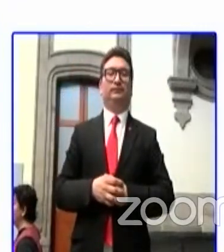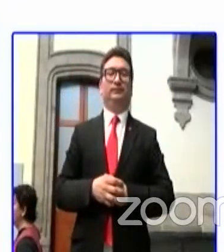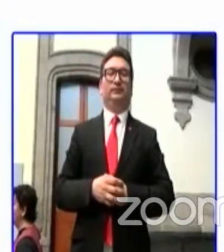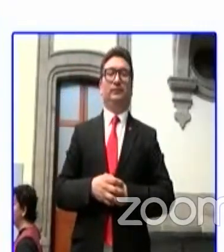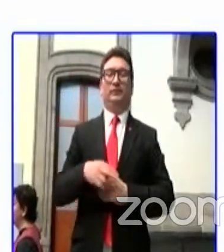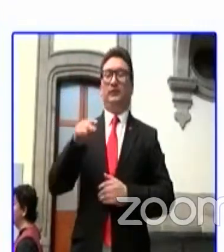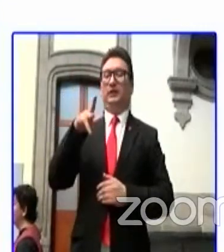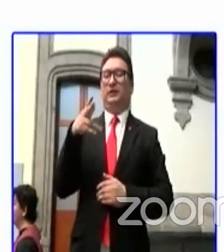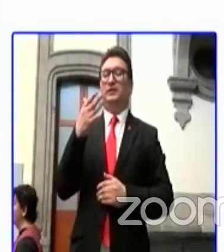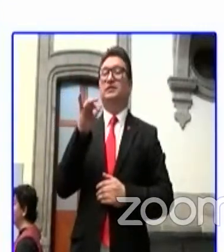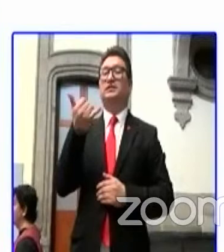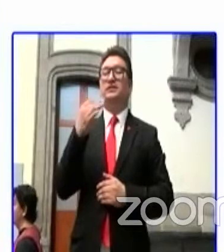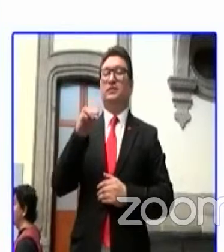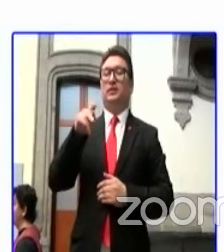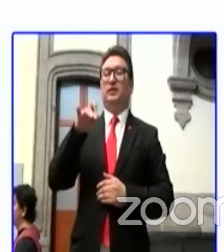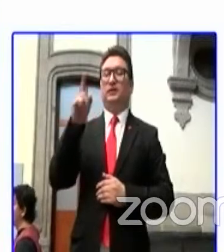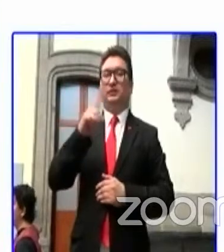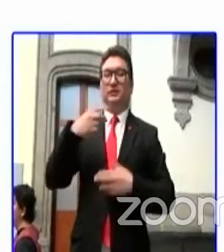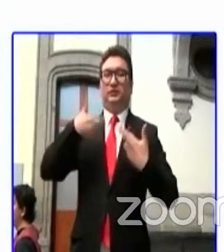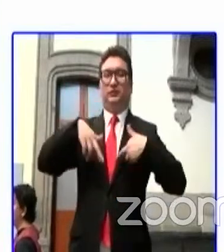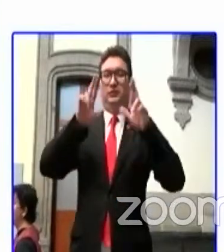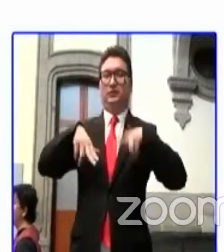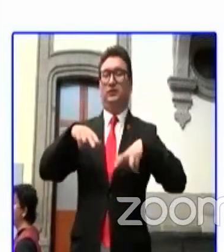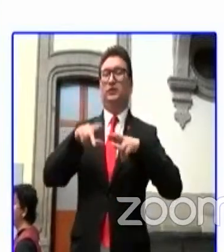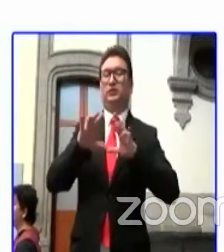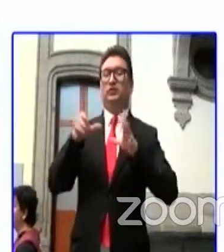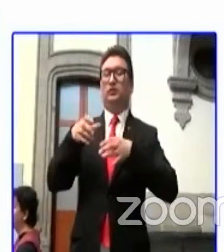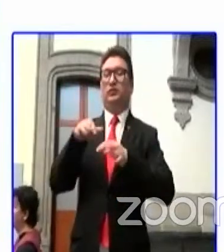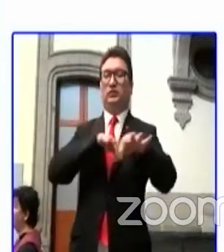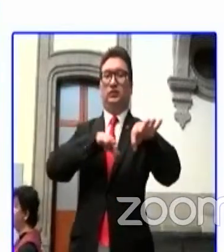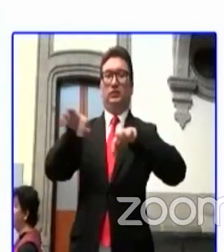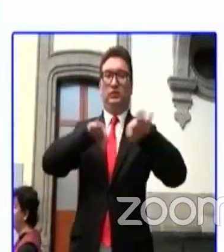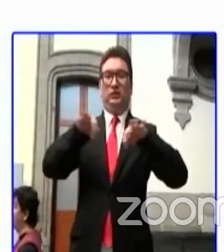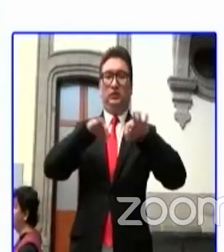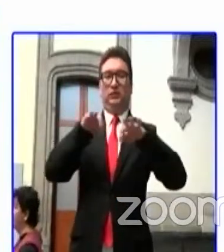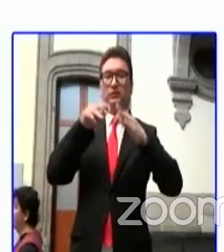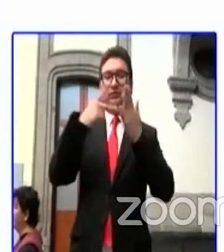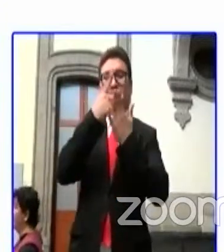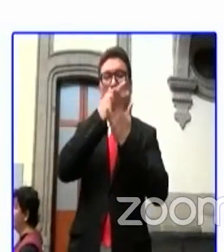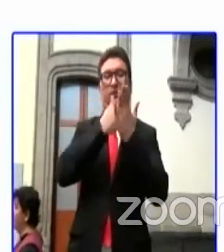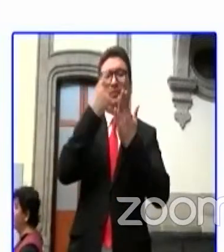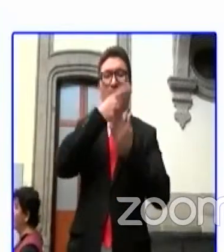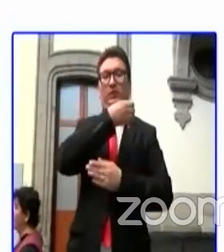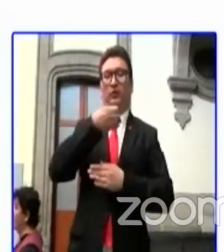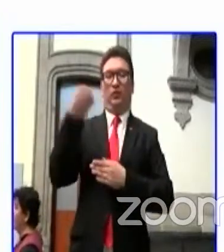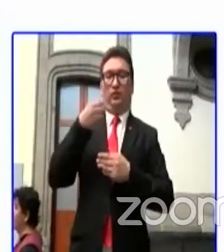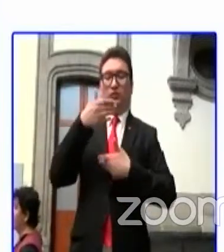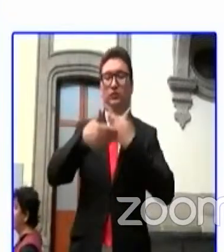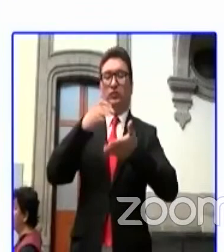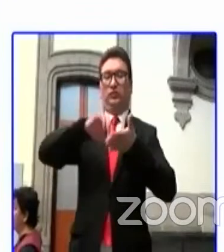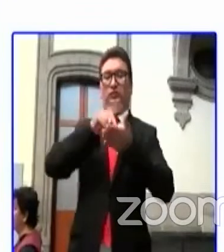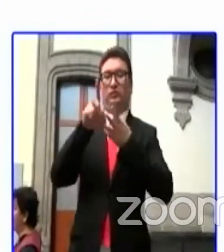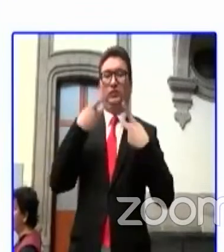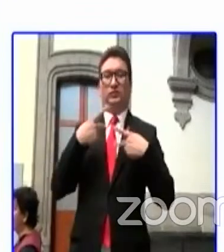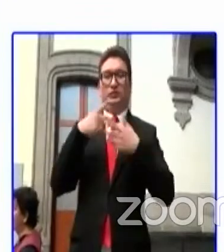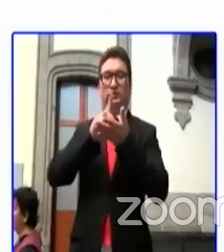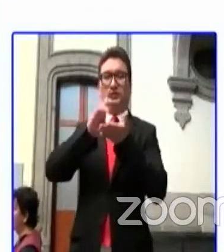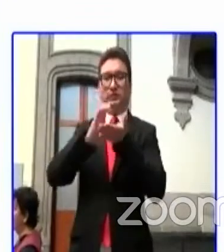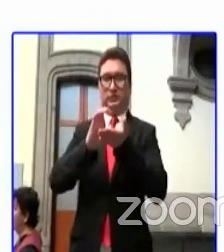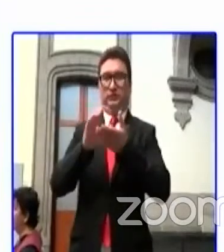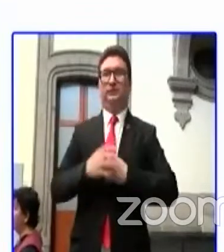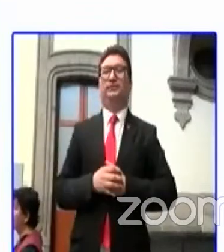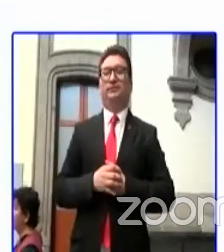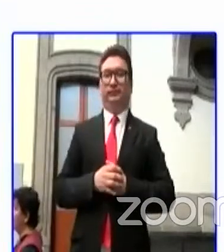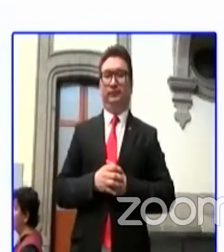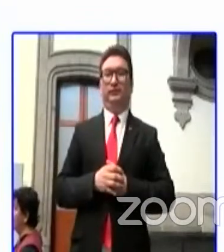Nancy Martínez, representante de la Comisión del Trabajo del Plan para la Implementación de la Convención sobre los Derechos de las Personas